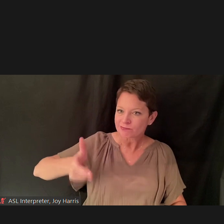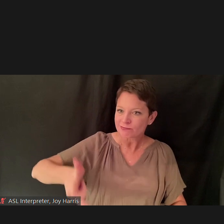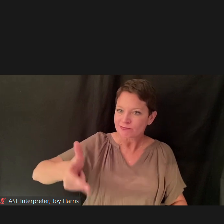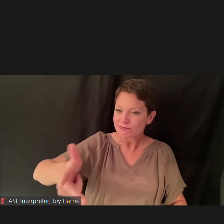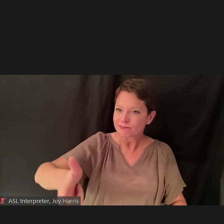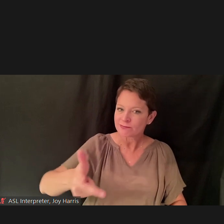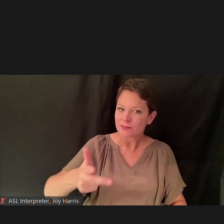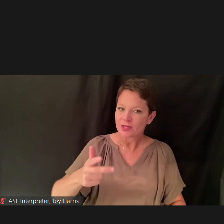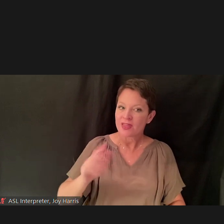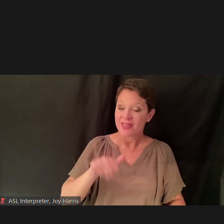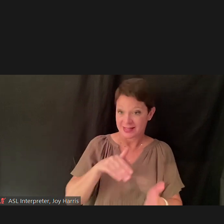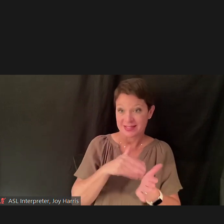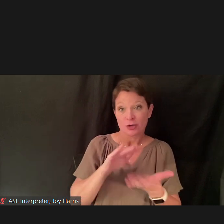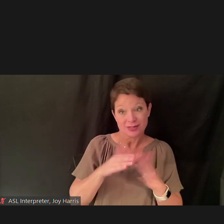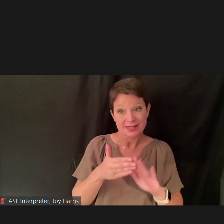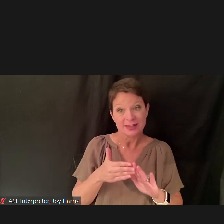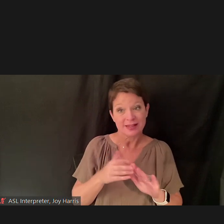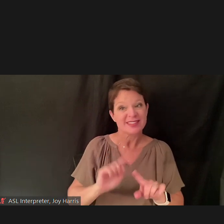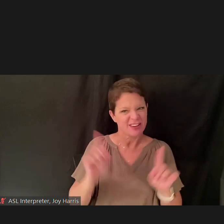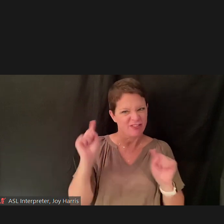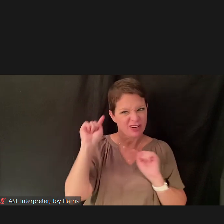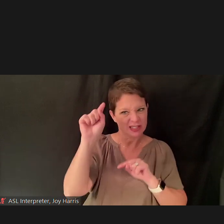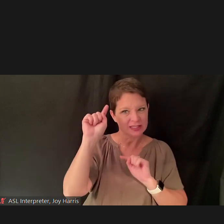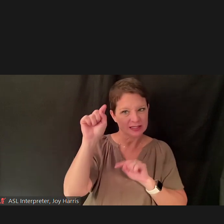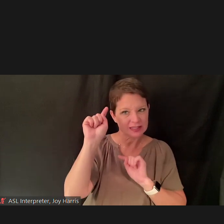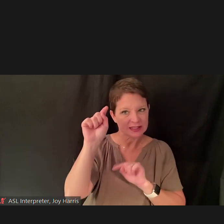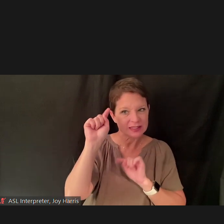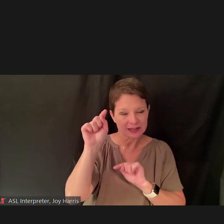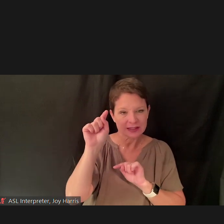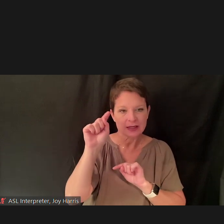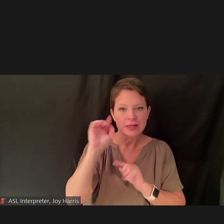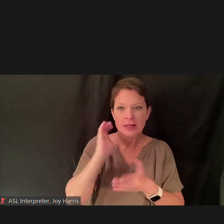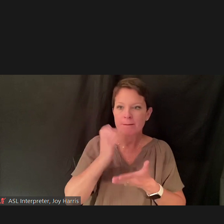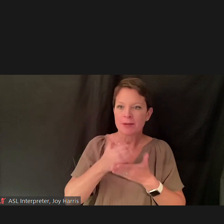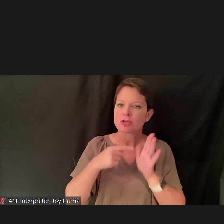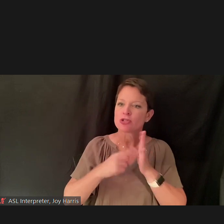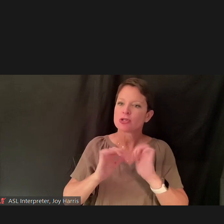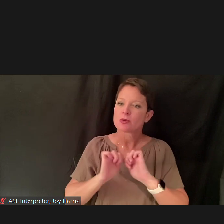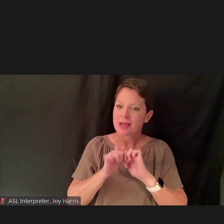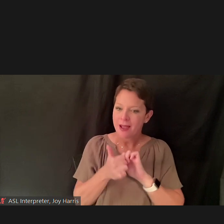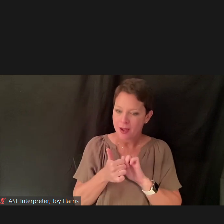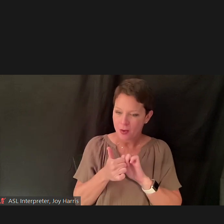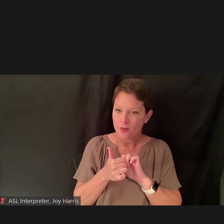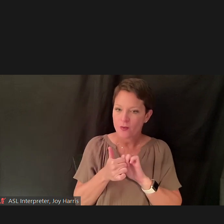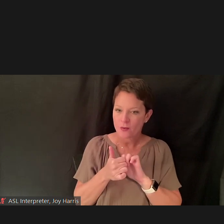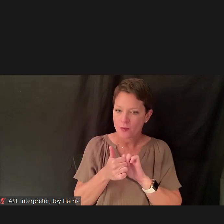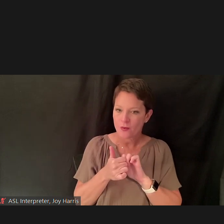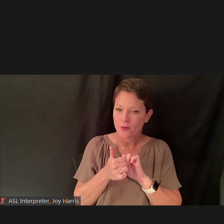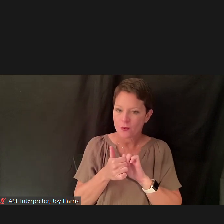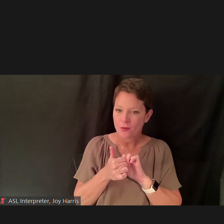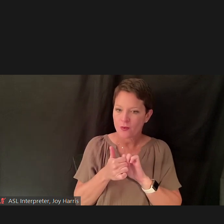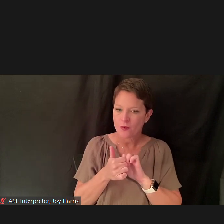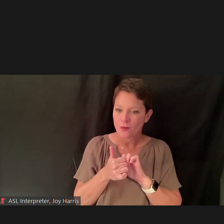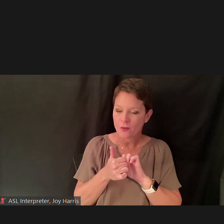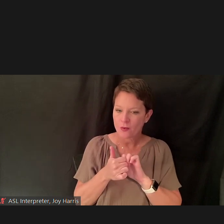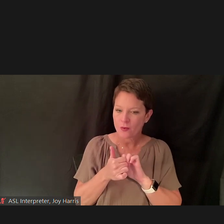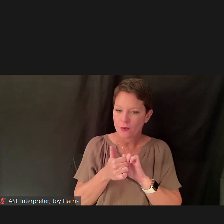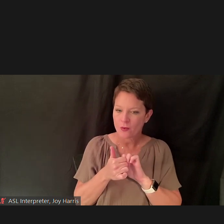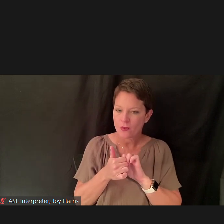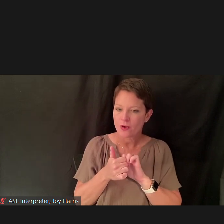árboles en ambos lados. Este es un vecindario en el centro de la ciudad. Así que aquí